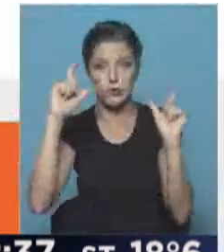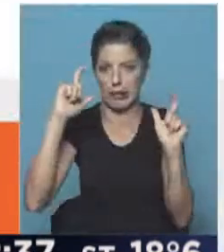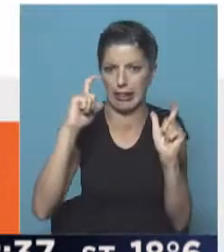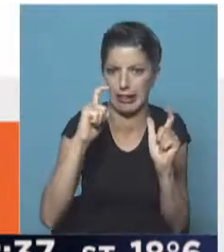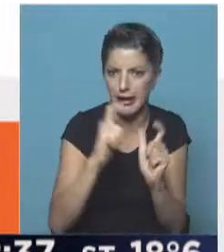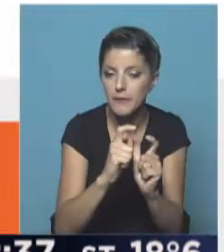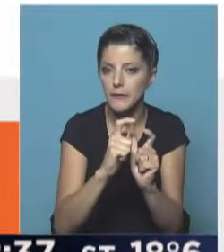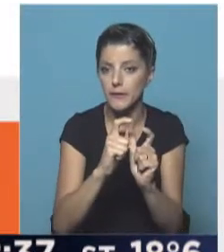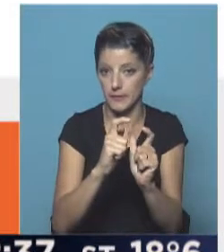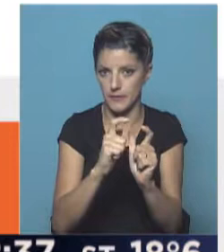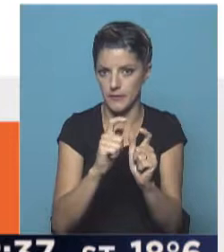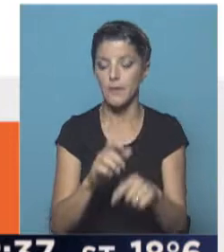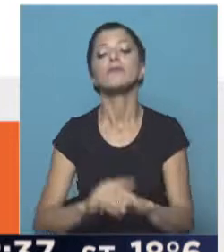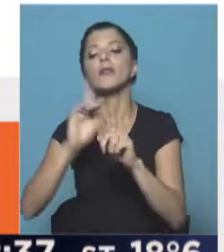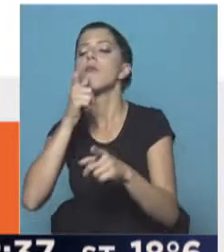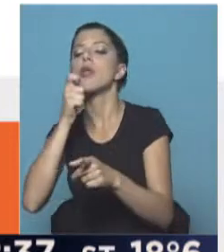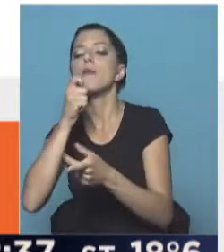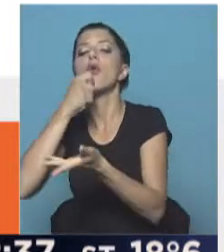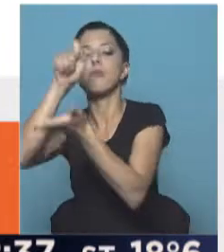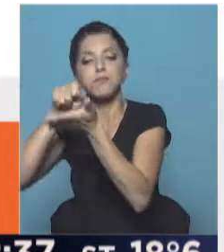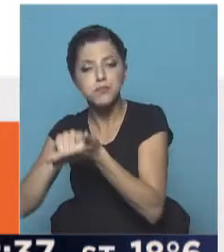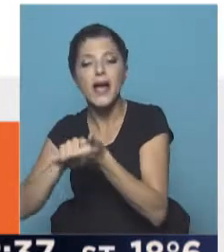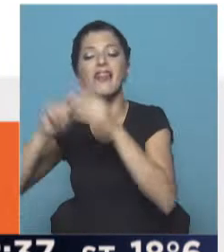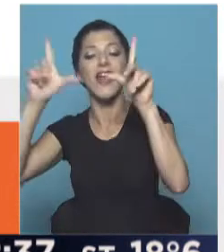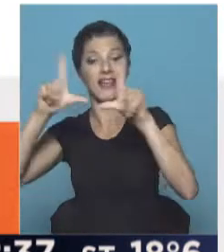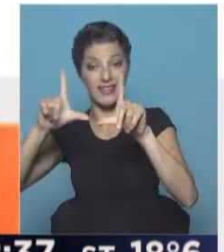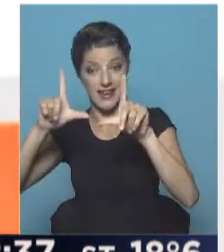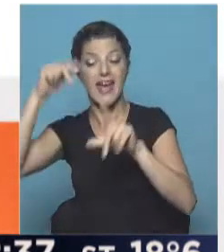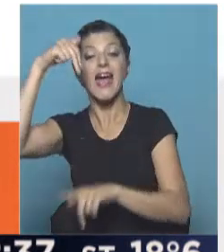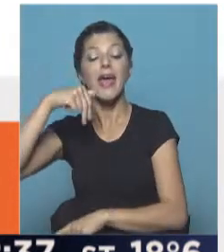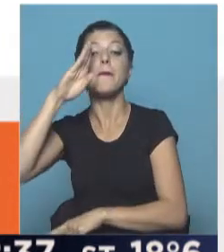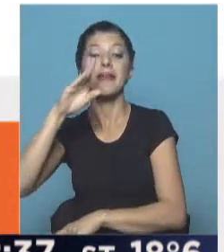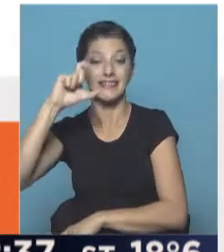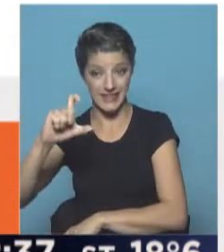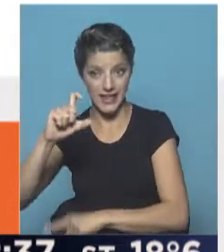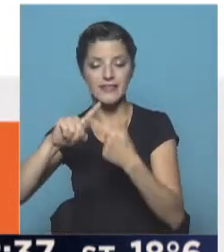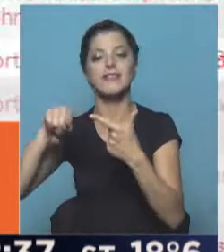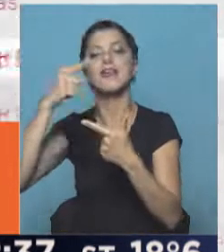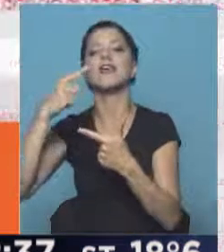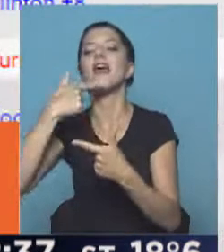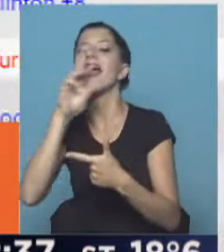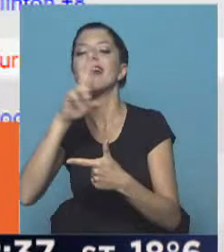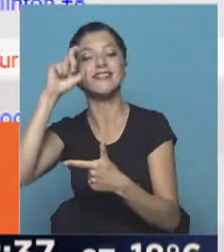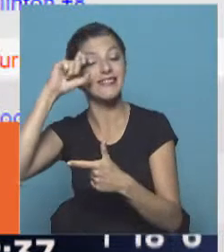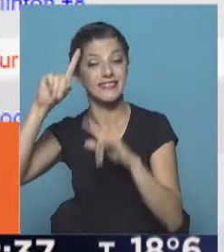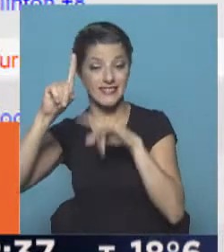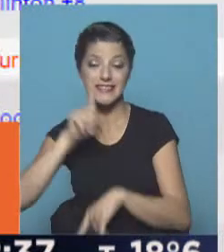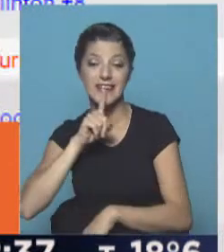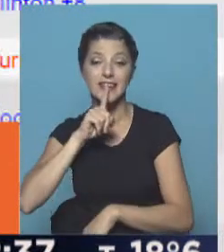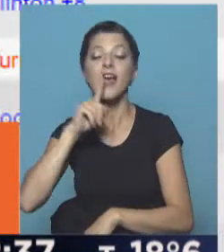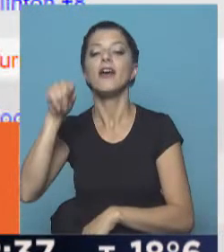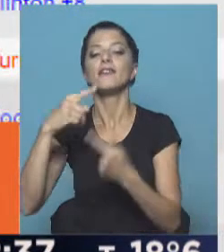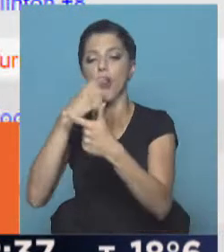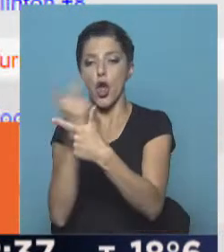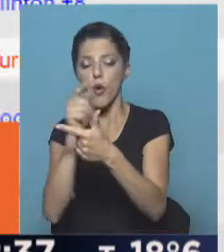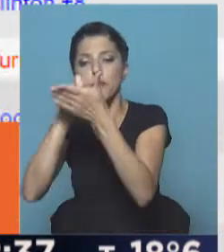sondeos, entre ellos una encuesta elaborada por la cadena televisiva NBC y The Wall Street Journal, que registra un 35% de